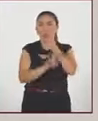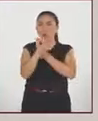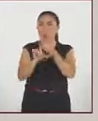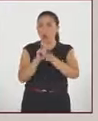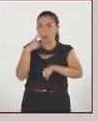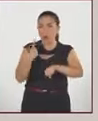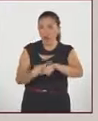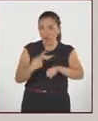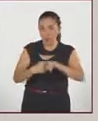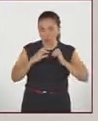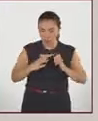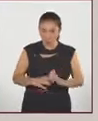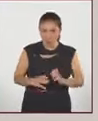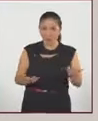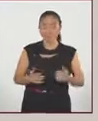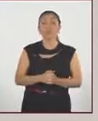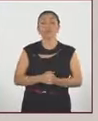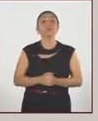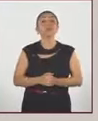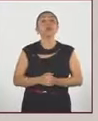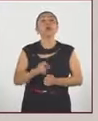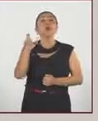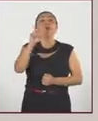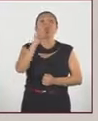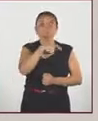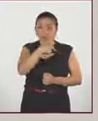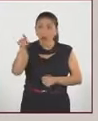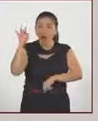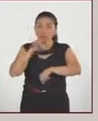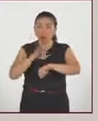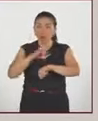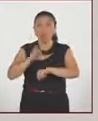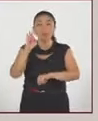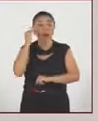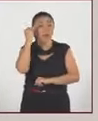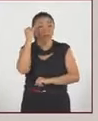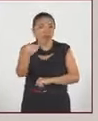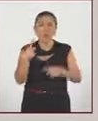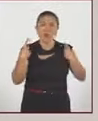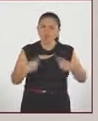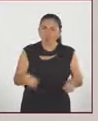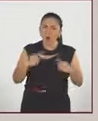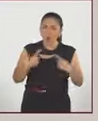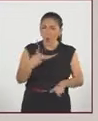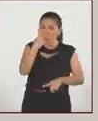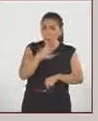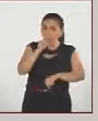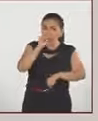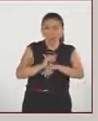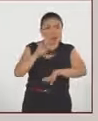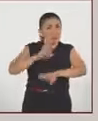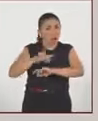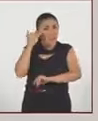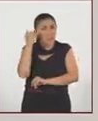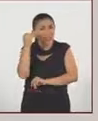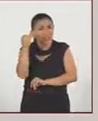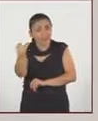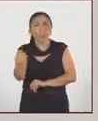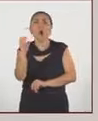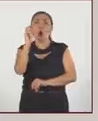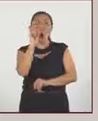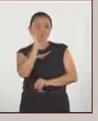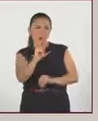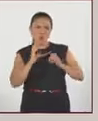¿no? Cuando derivar, les decía, si el dolor persiste más allá de una semana, si hay asimetrías en